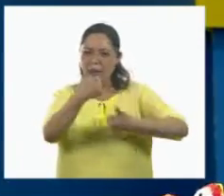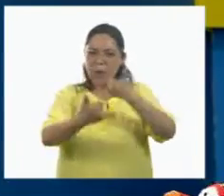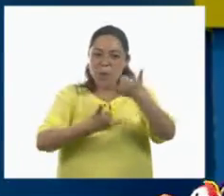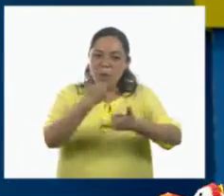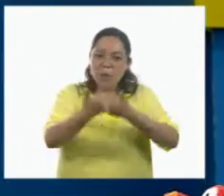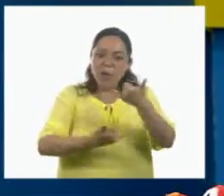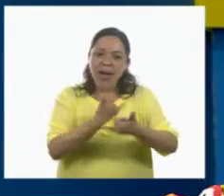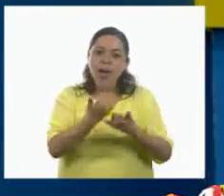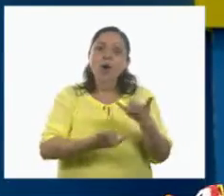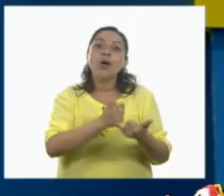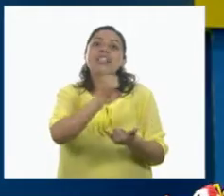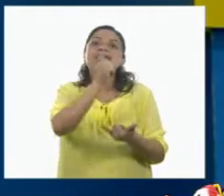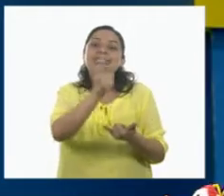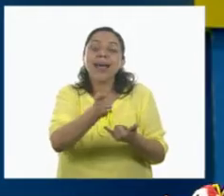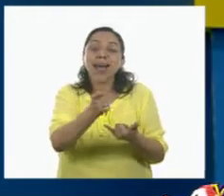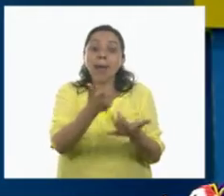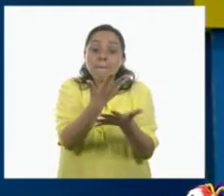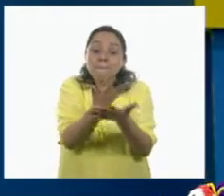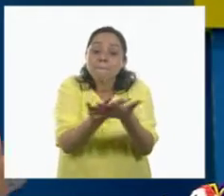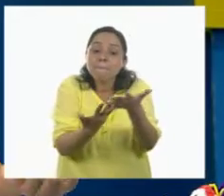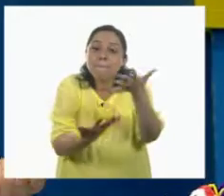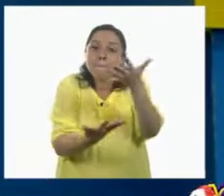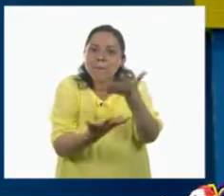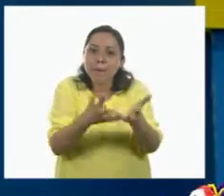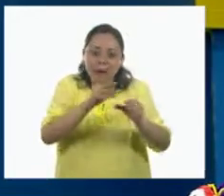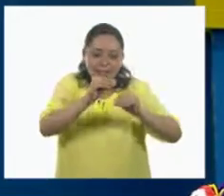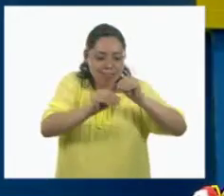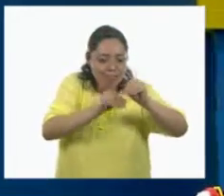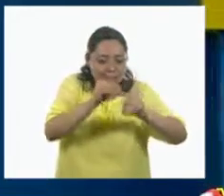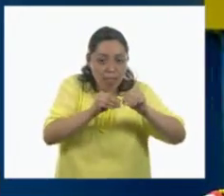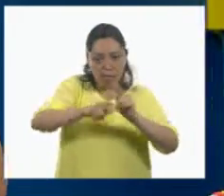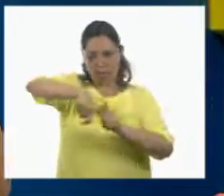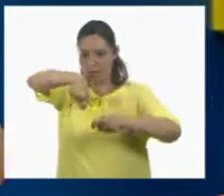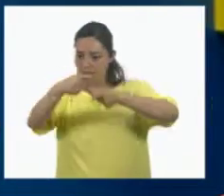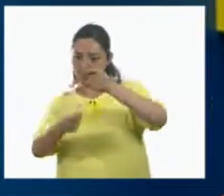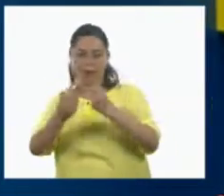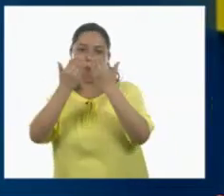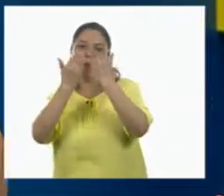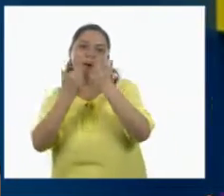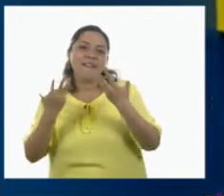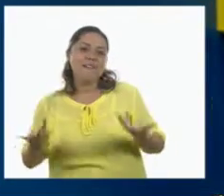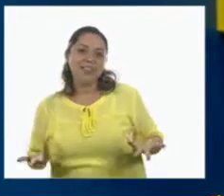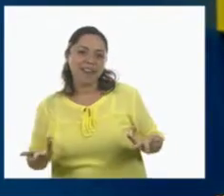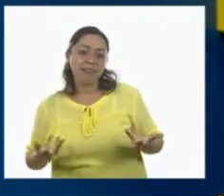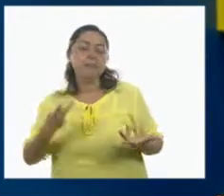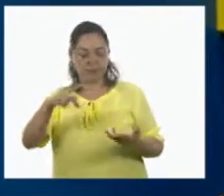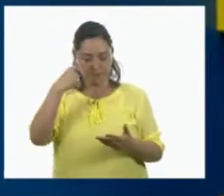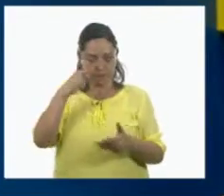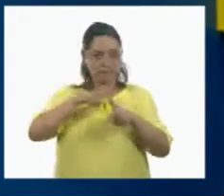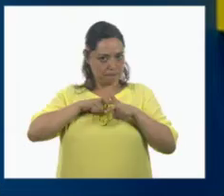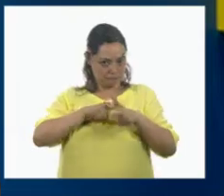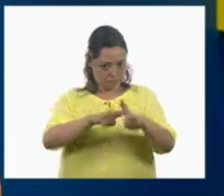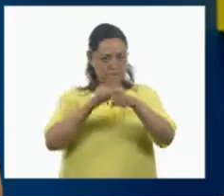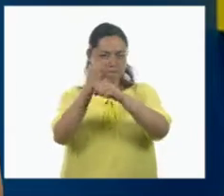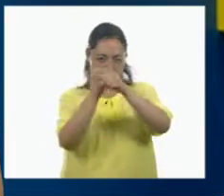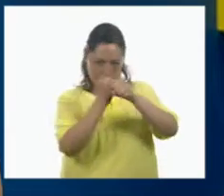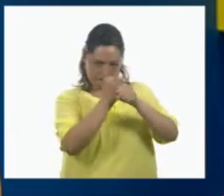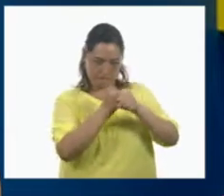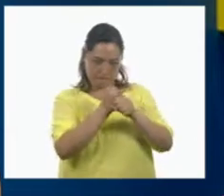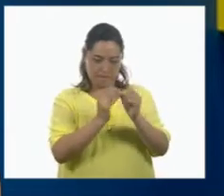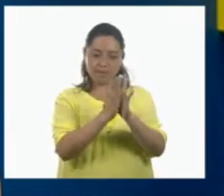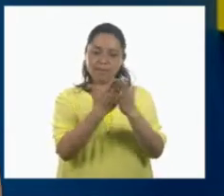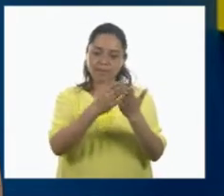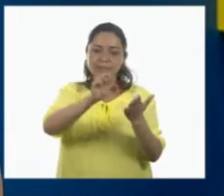eran unos juguetes artesanales, porque no existía el plástico, por ejemplo. Pero podemos continuar investigando en el libro de